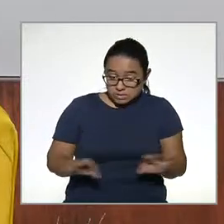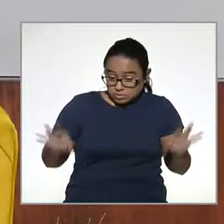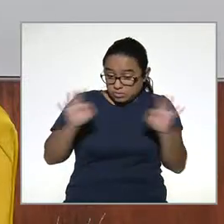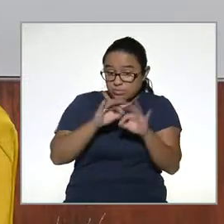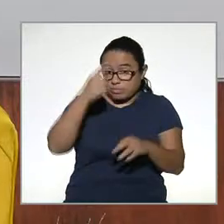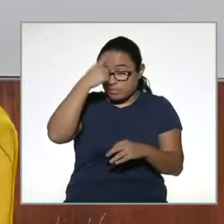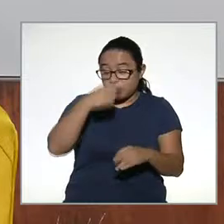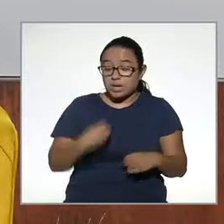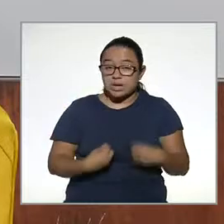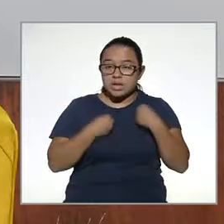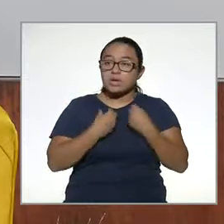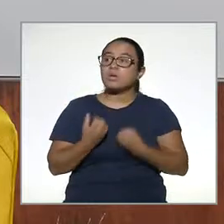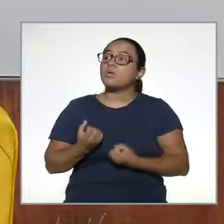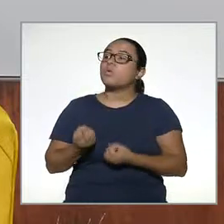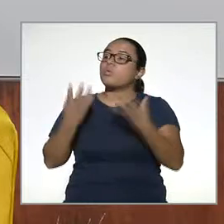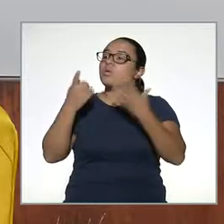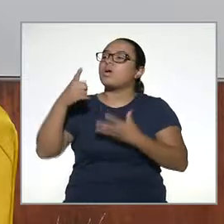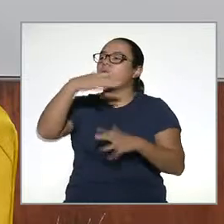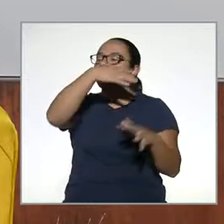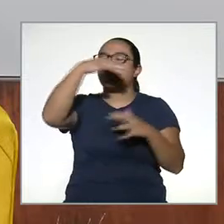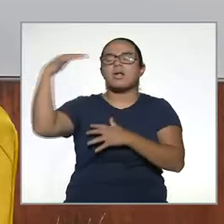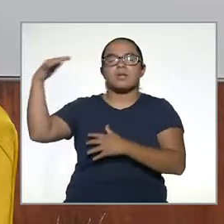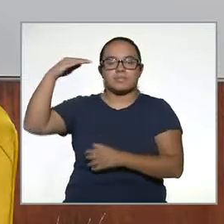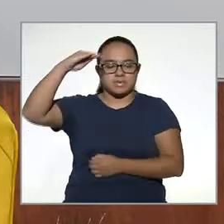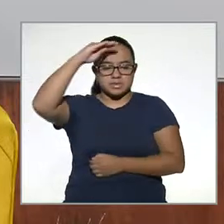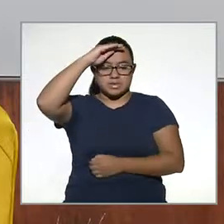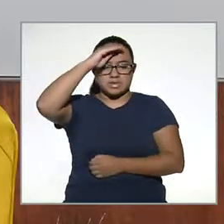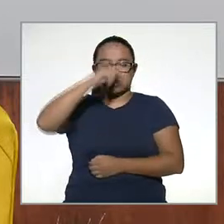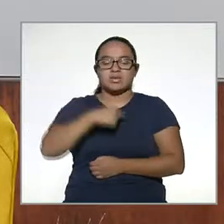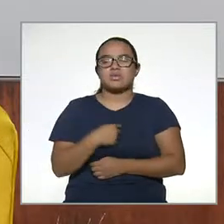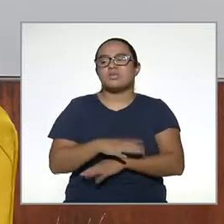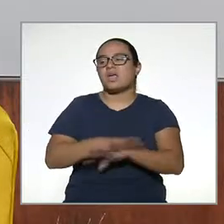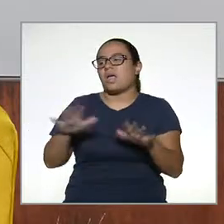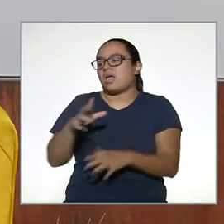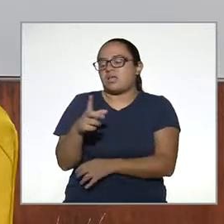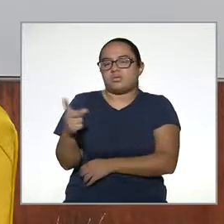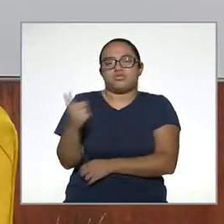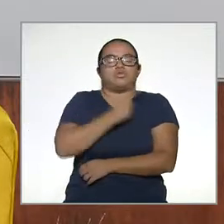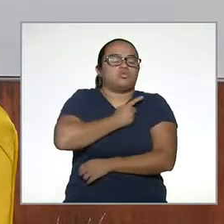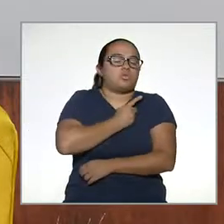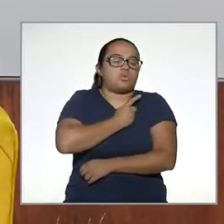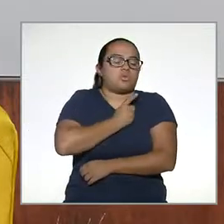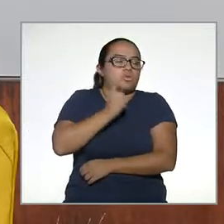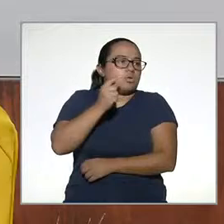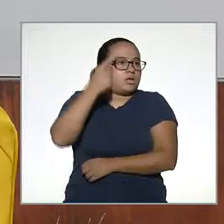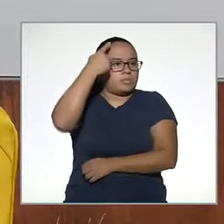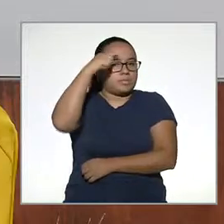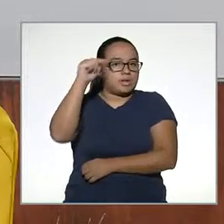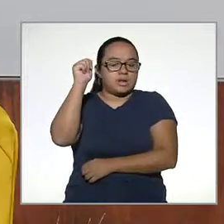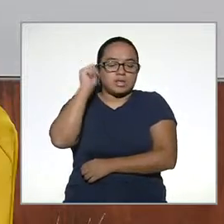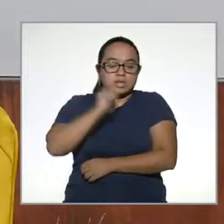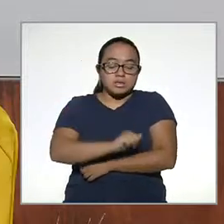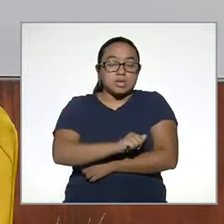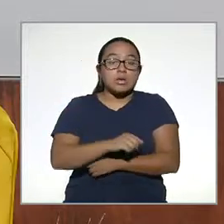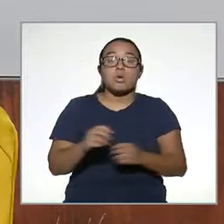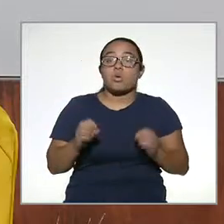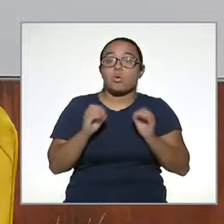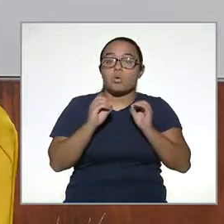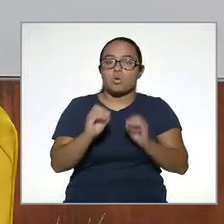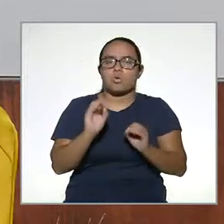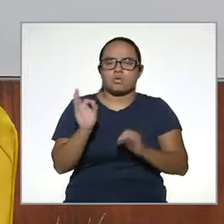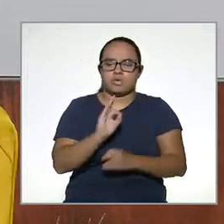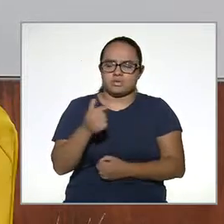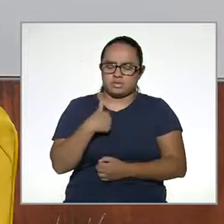la vida? ¿Cuántos adultos no andamos por ahí diciendo que, no, es que ya me quedé solo o me quedé sola? O es que me